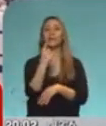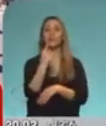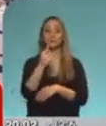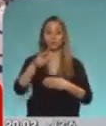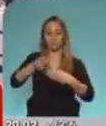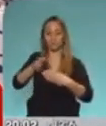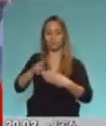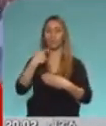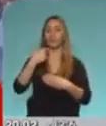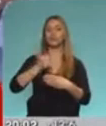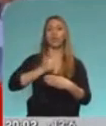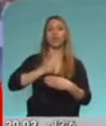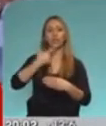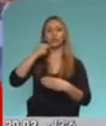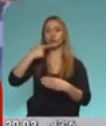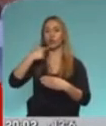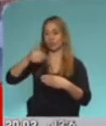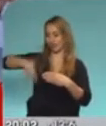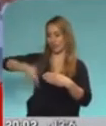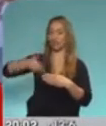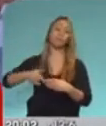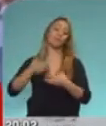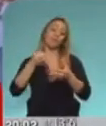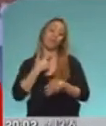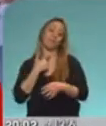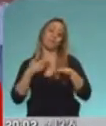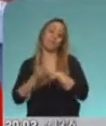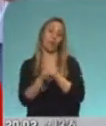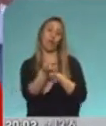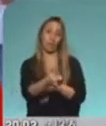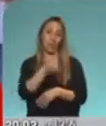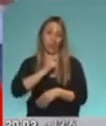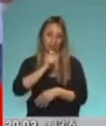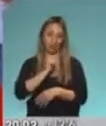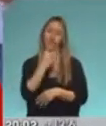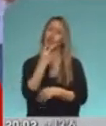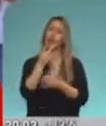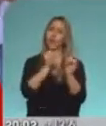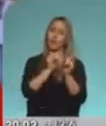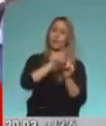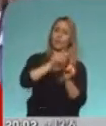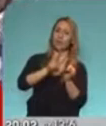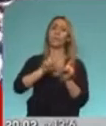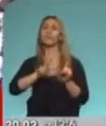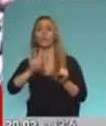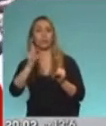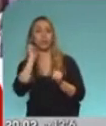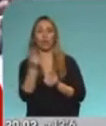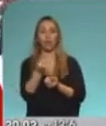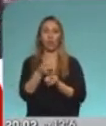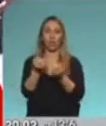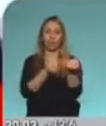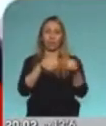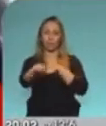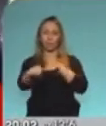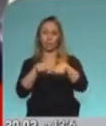Sosa porque querían ir a comprar helado. Dos jóvenes de 22 y de 24 años venían corriendo